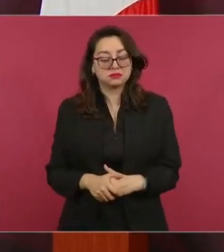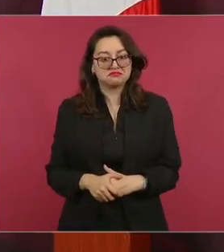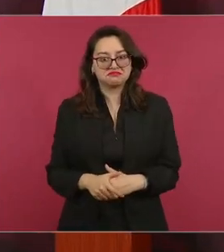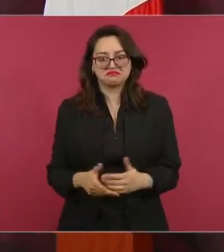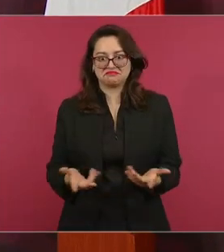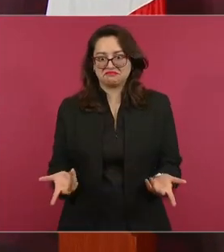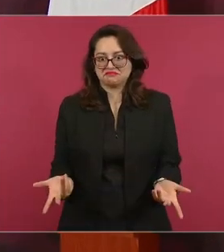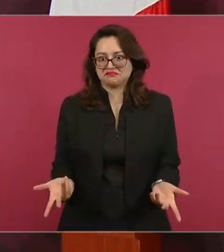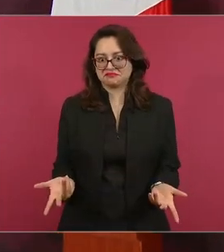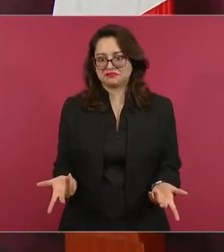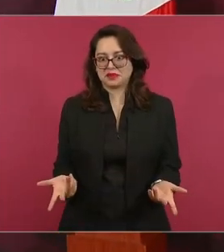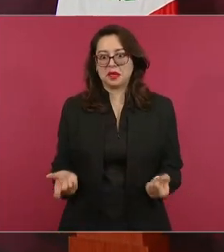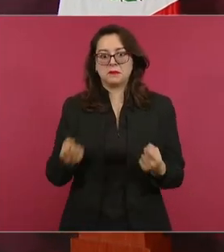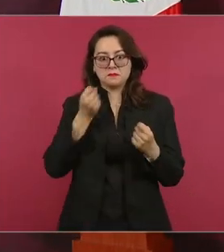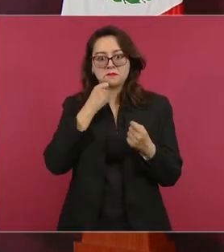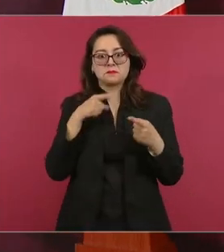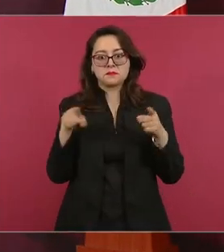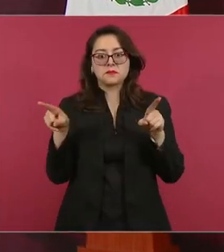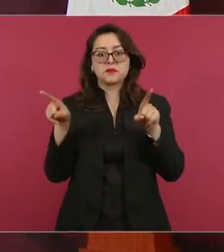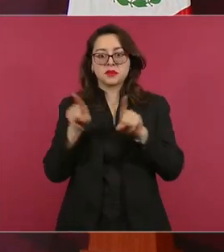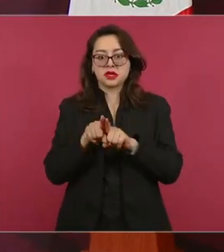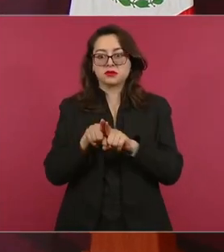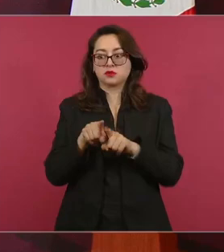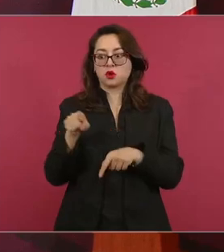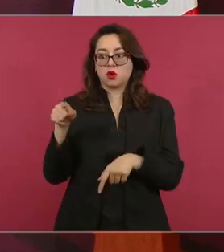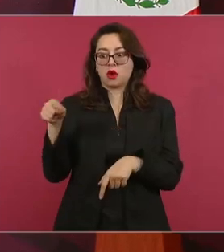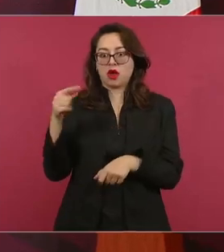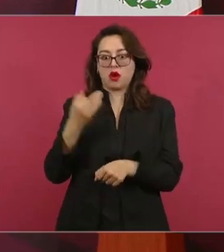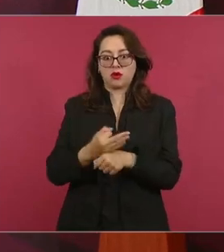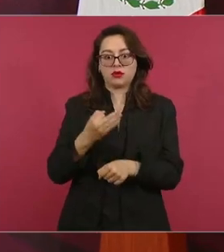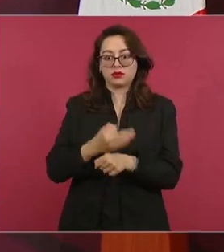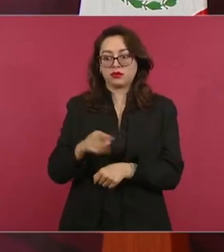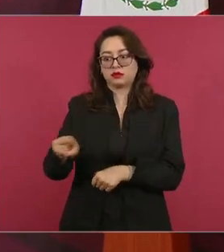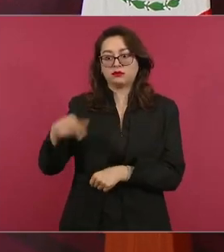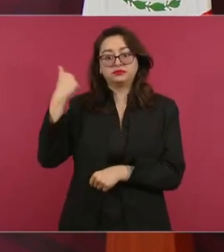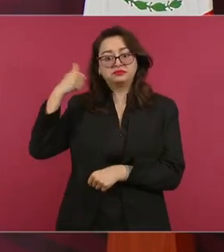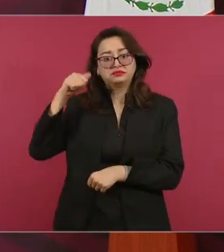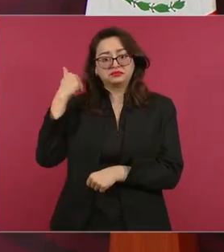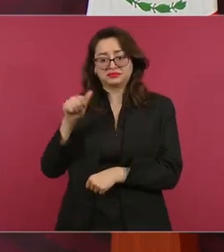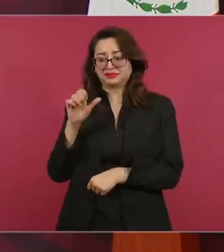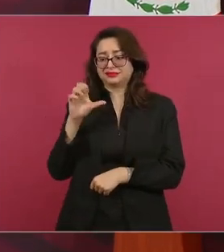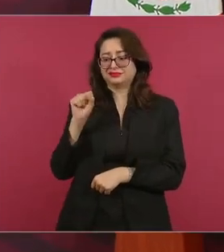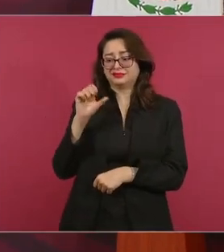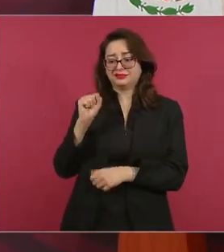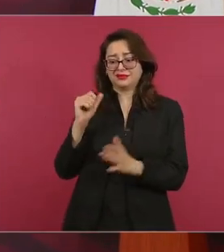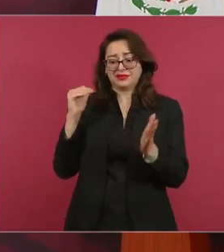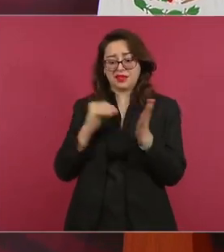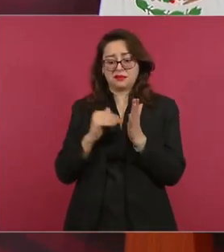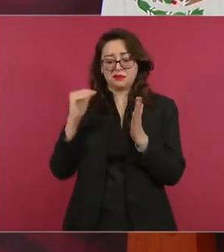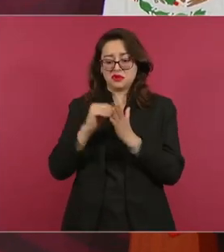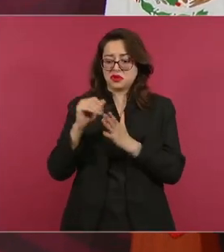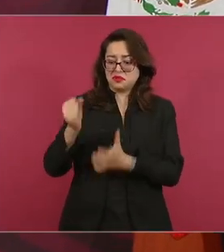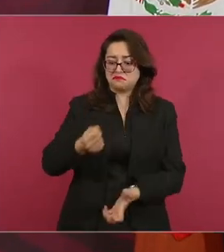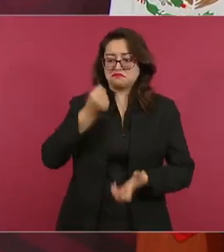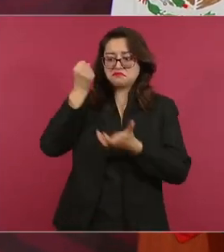a ejercer en Acapulco. Hablaba yo de 60 mil millones, pero puede ser que sean 100 mil.